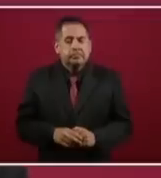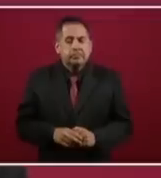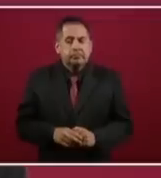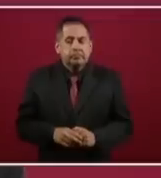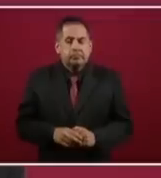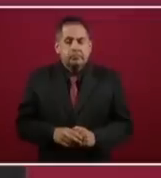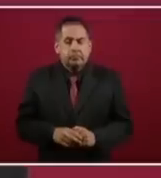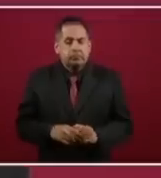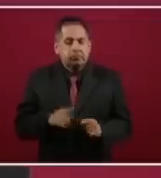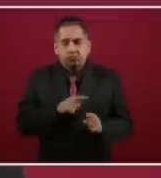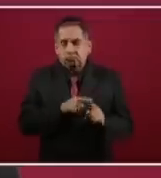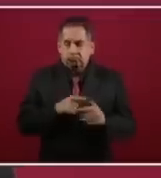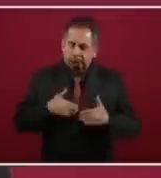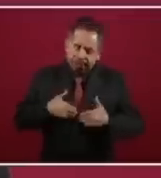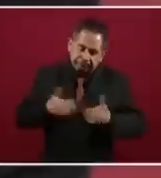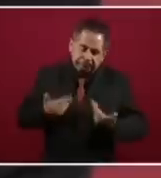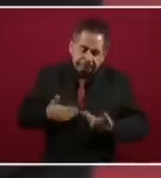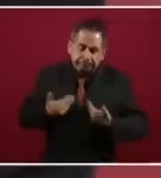le confesó